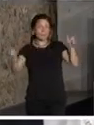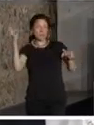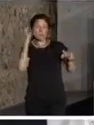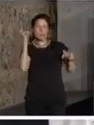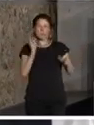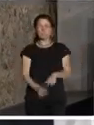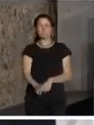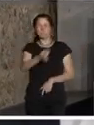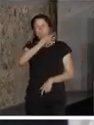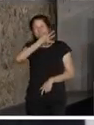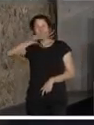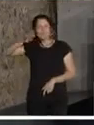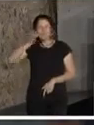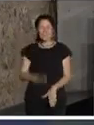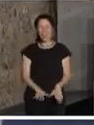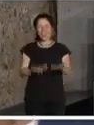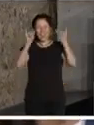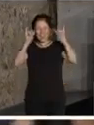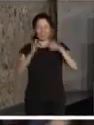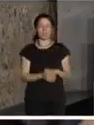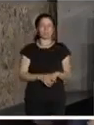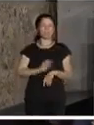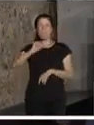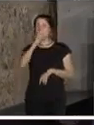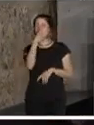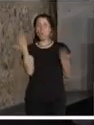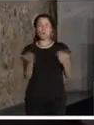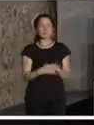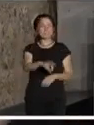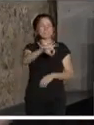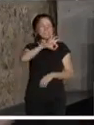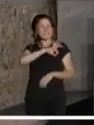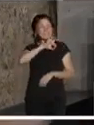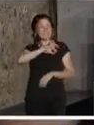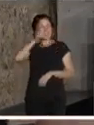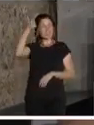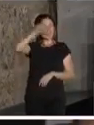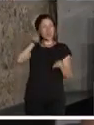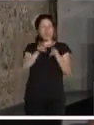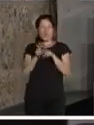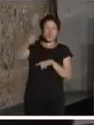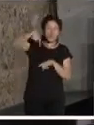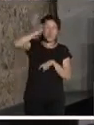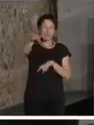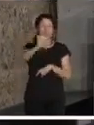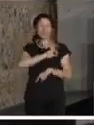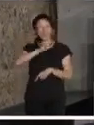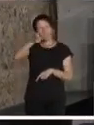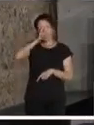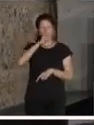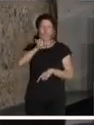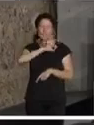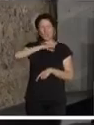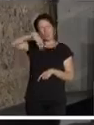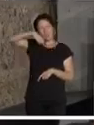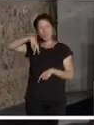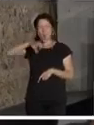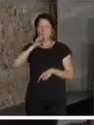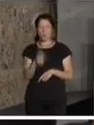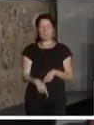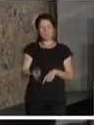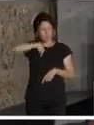mujer se calla en este país y sobre todo ningún señor como ustedes señor mañueco